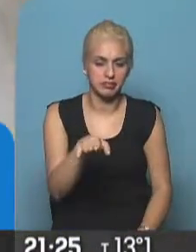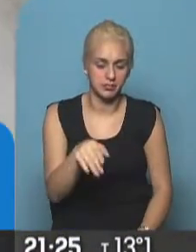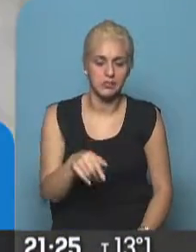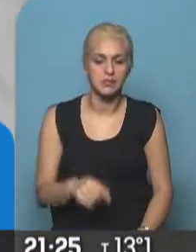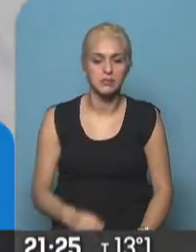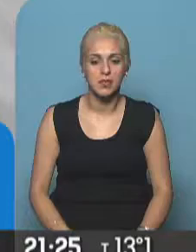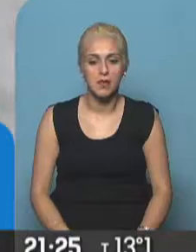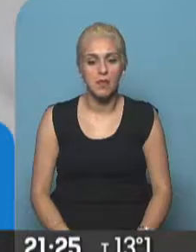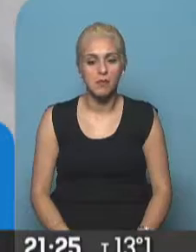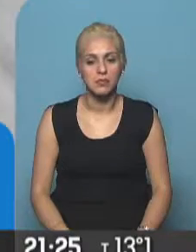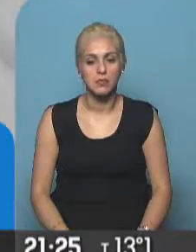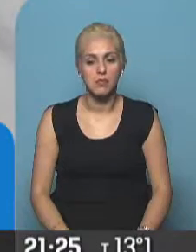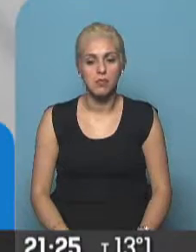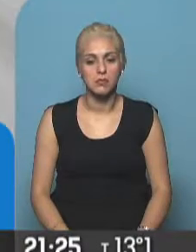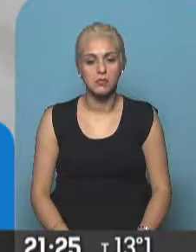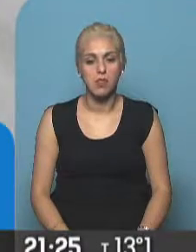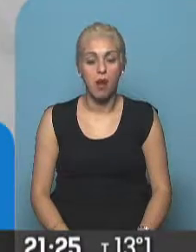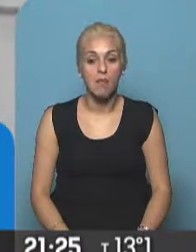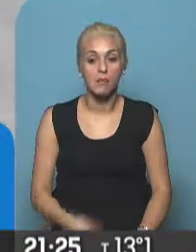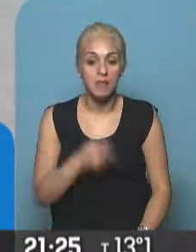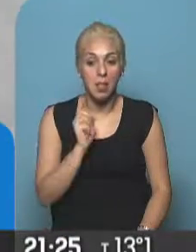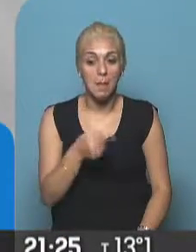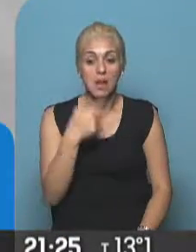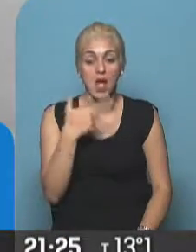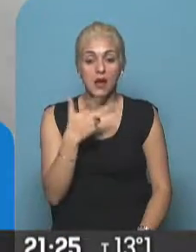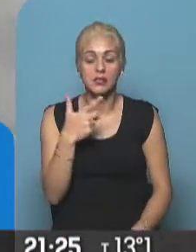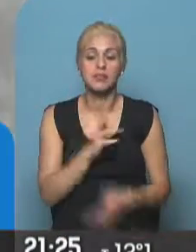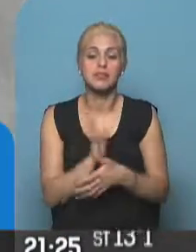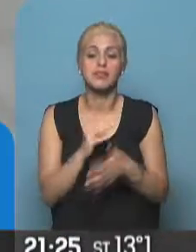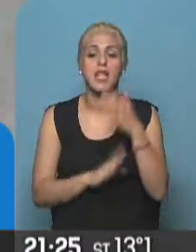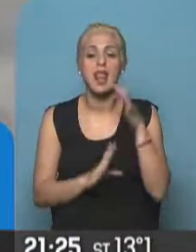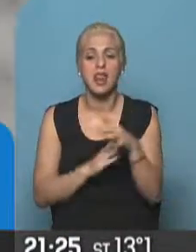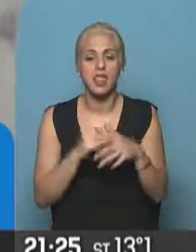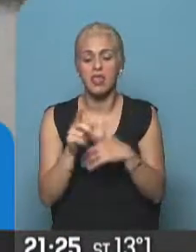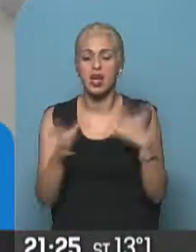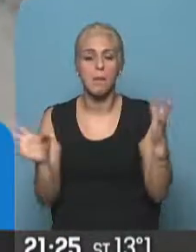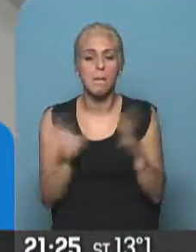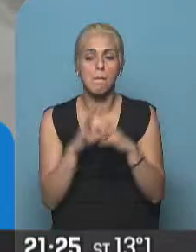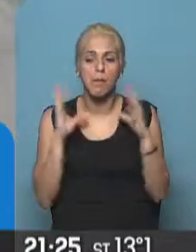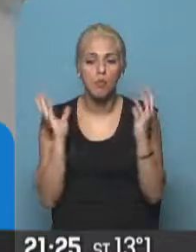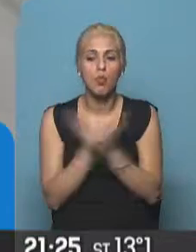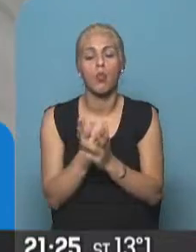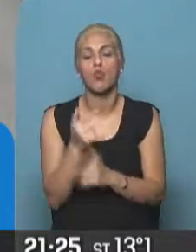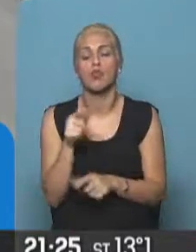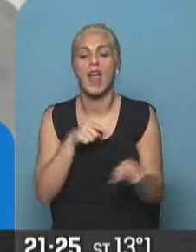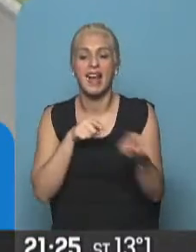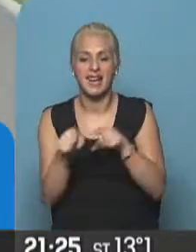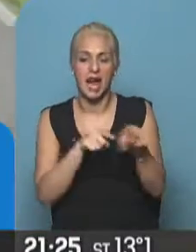tiene la virtud de ser el líder del Mundial de la Fórmula